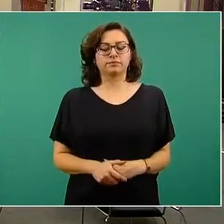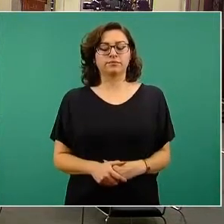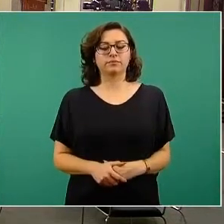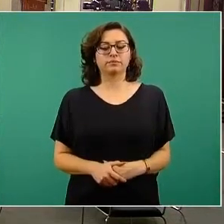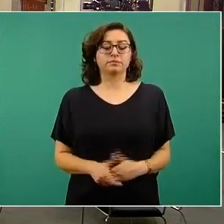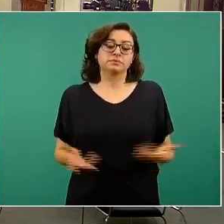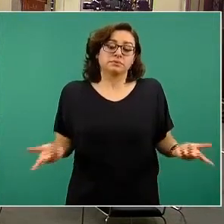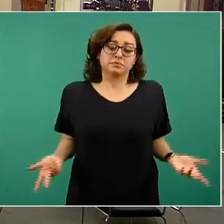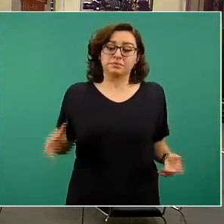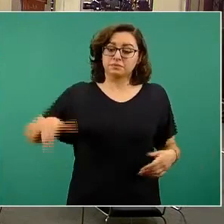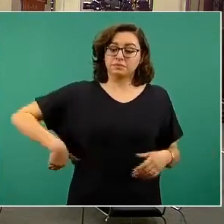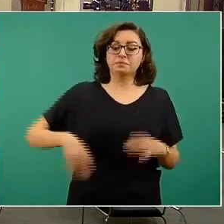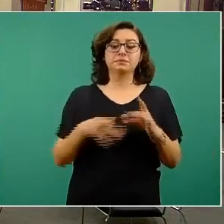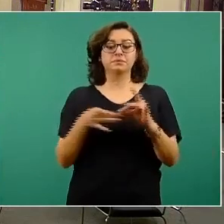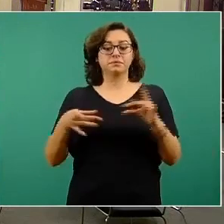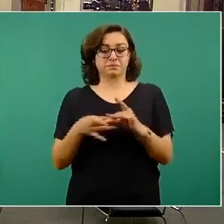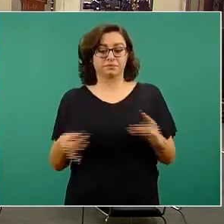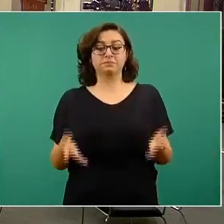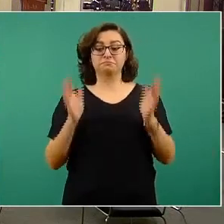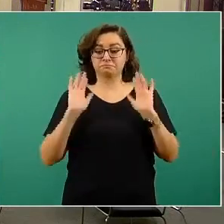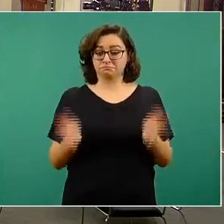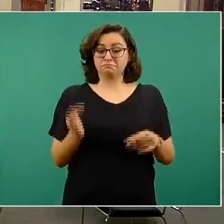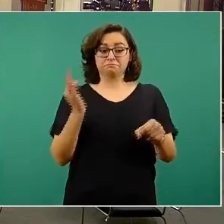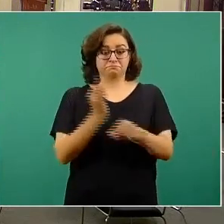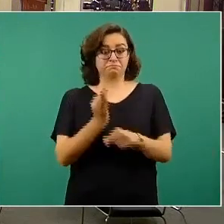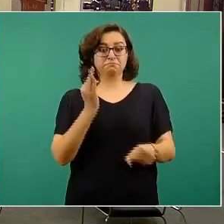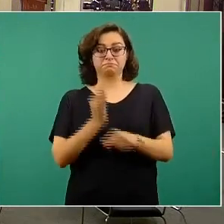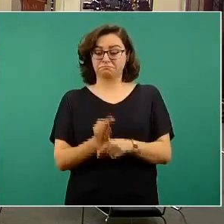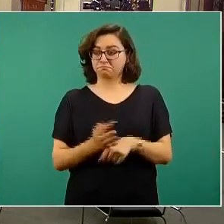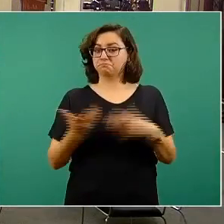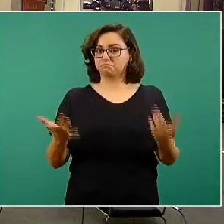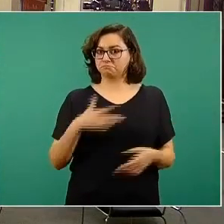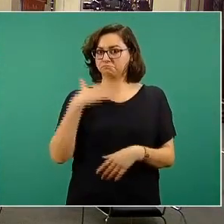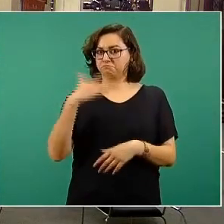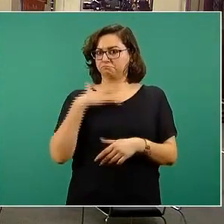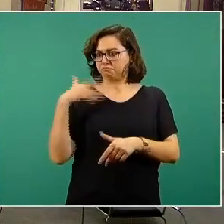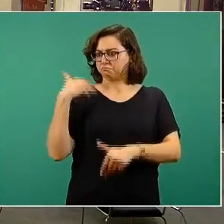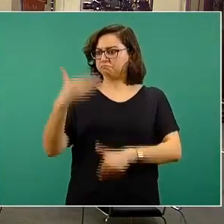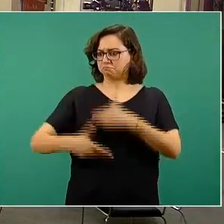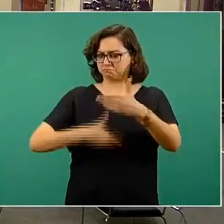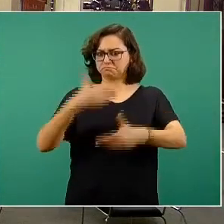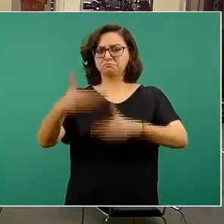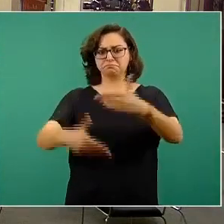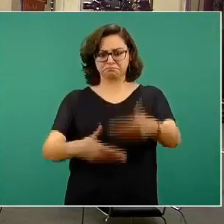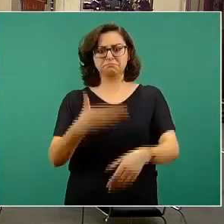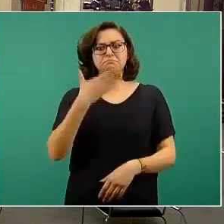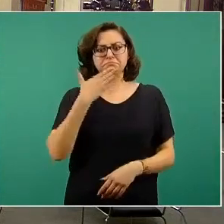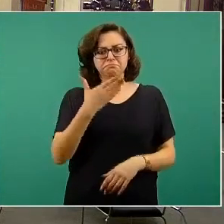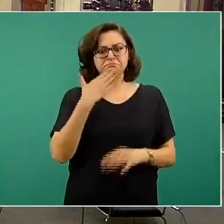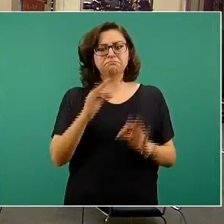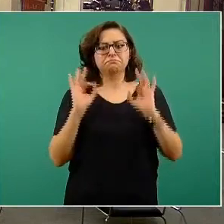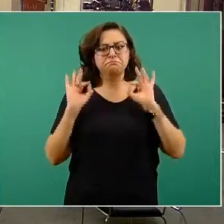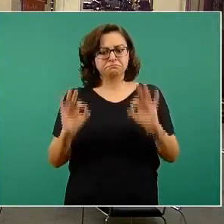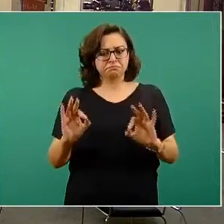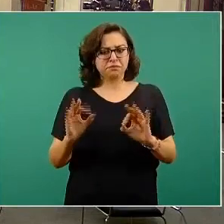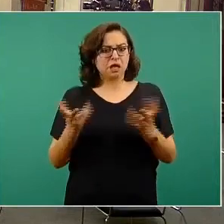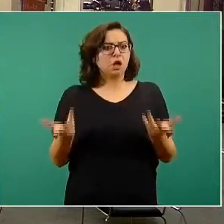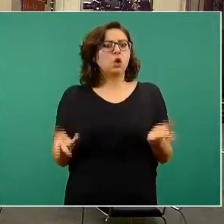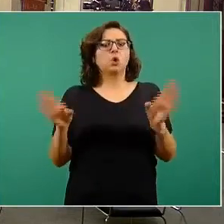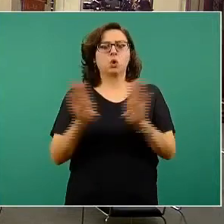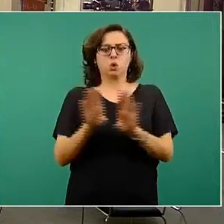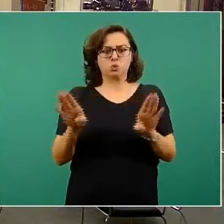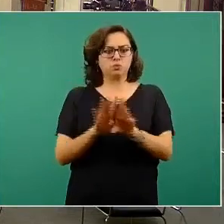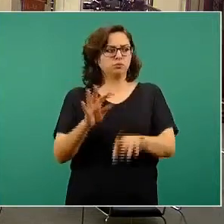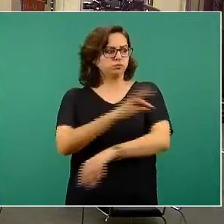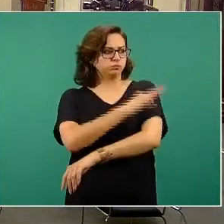estamos con muy buenas señales sobre lo que viene ahora en términos del programa